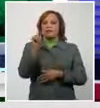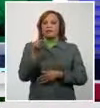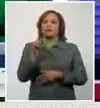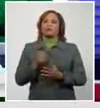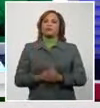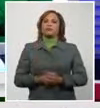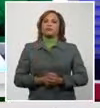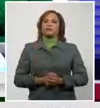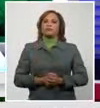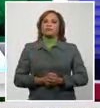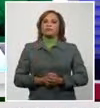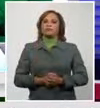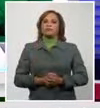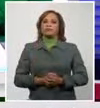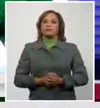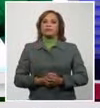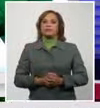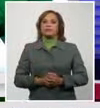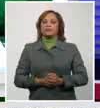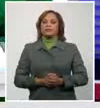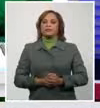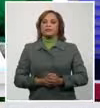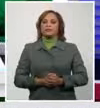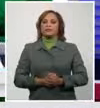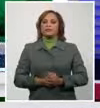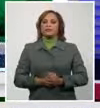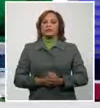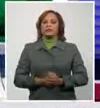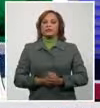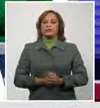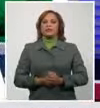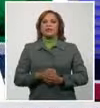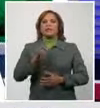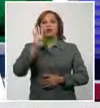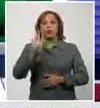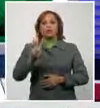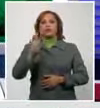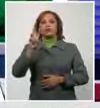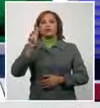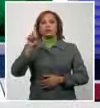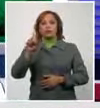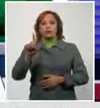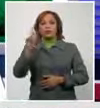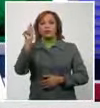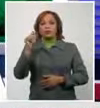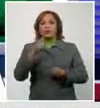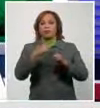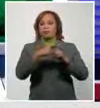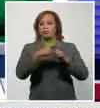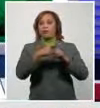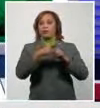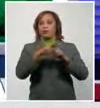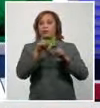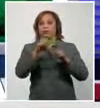nuestro país. De los 431 pacientes